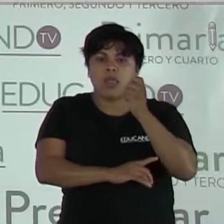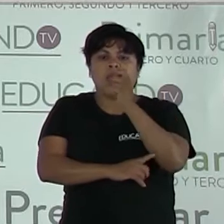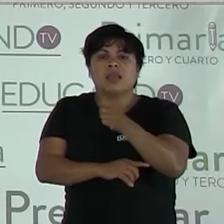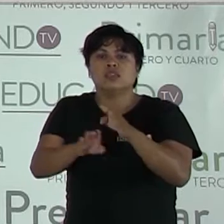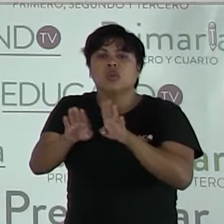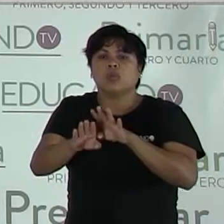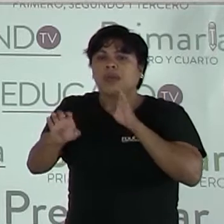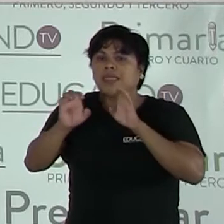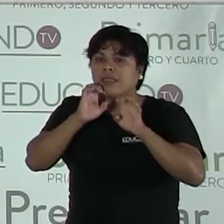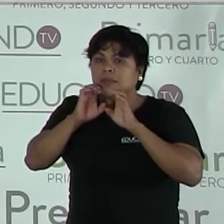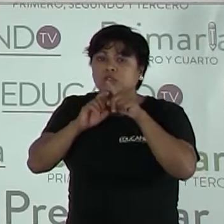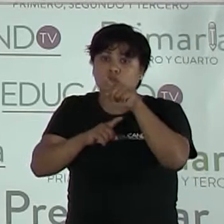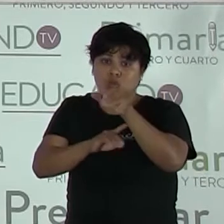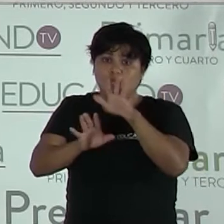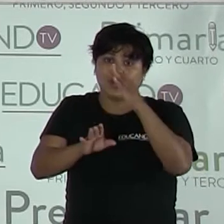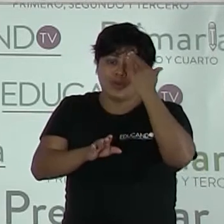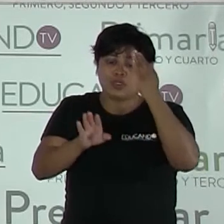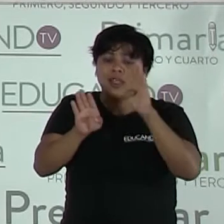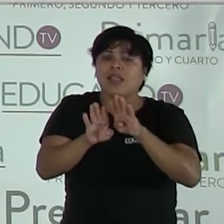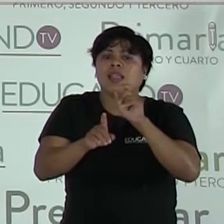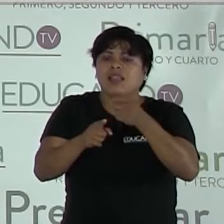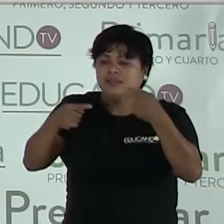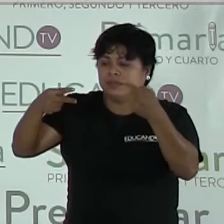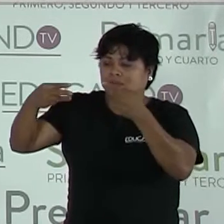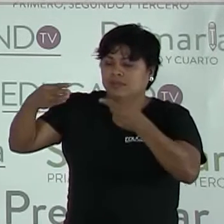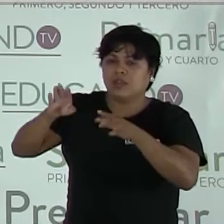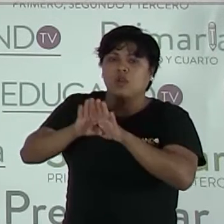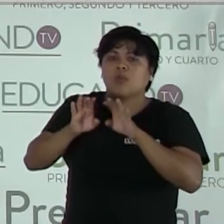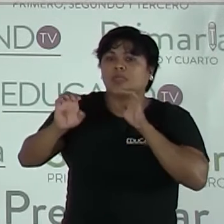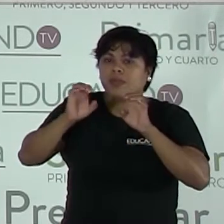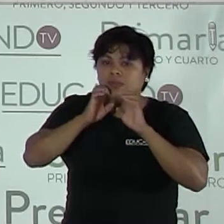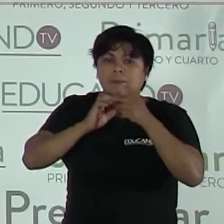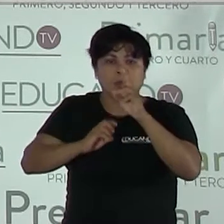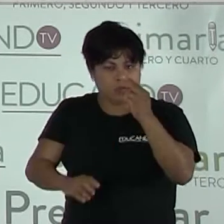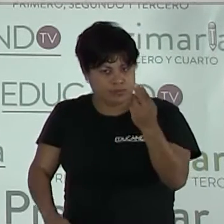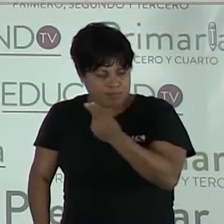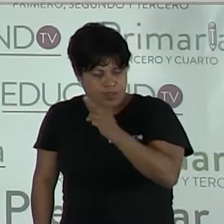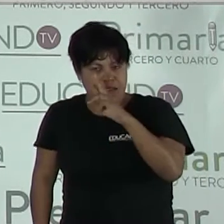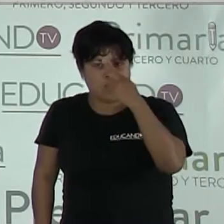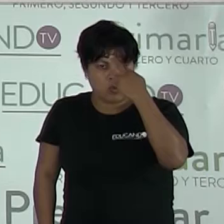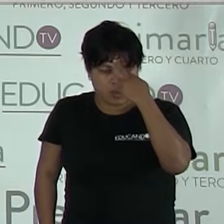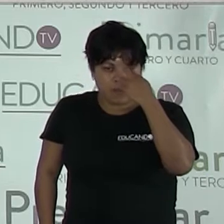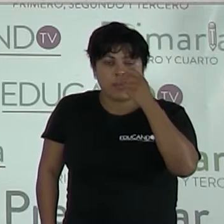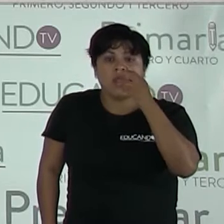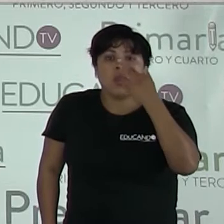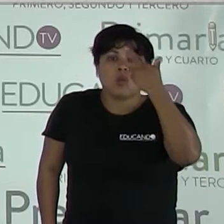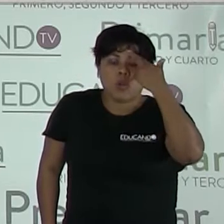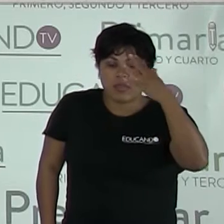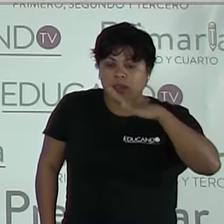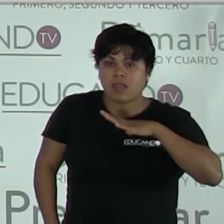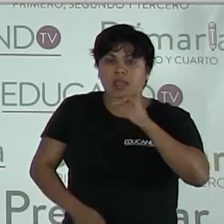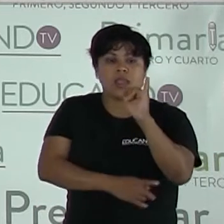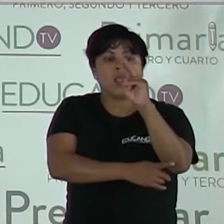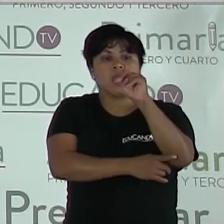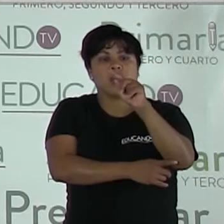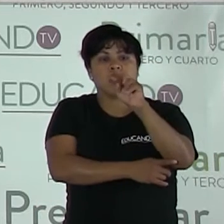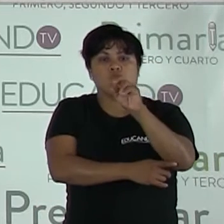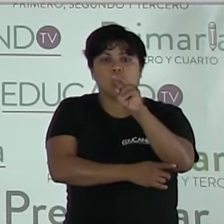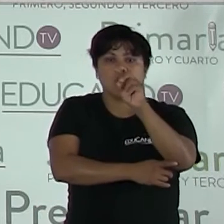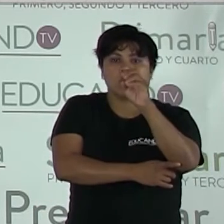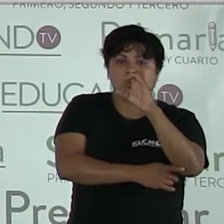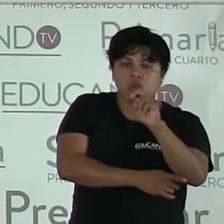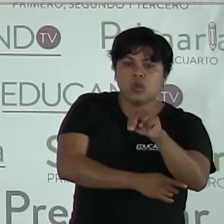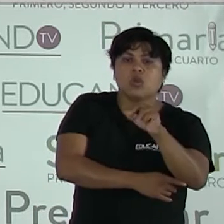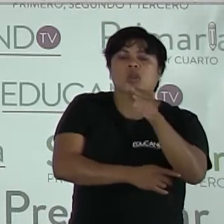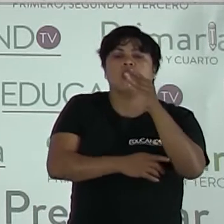la entrevista. Tú ya las conoces estas partes, pero es necesario recordarlas. Acuérdate que tiene una introducción, un cuerpo